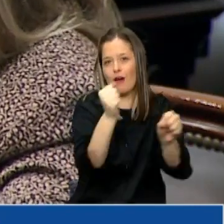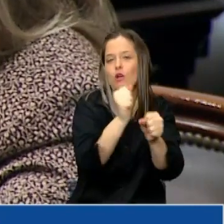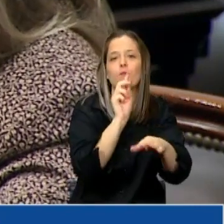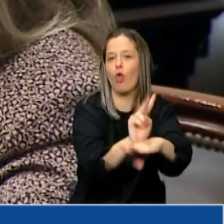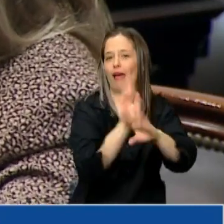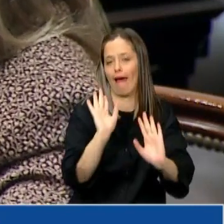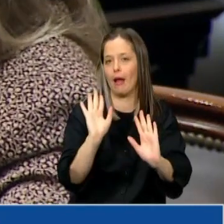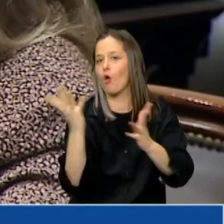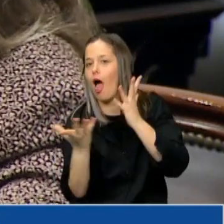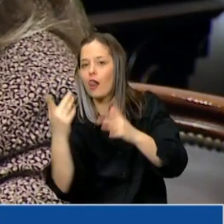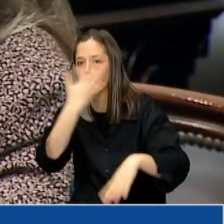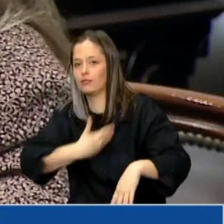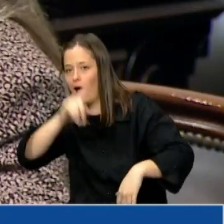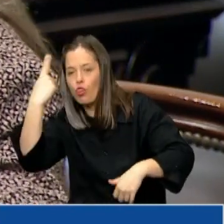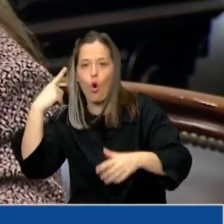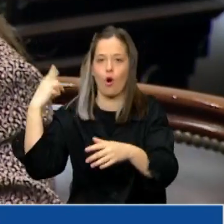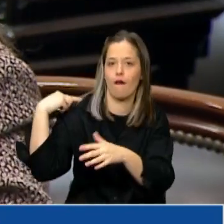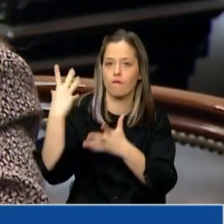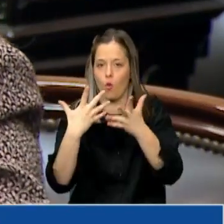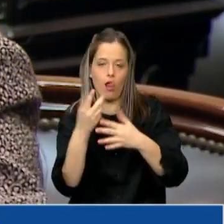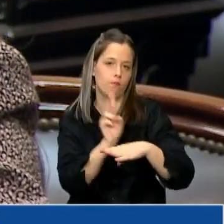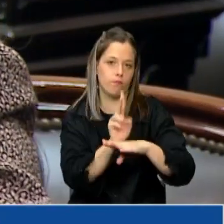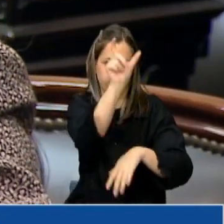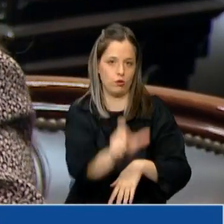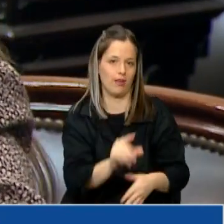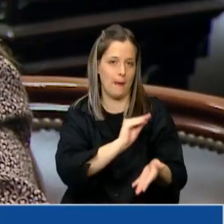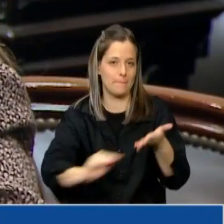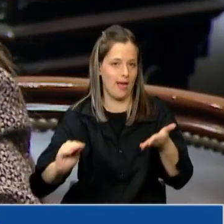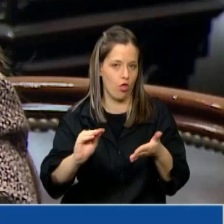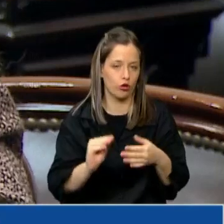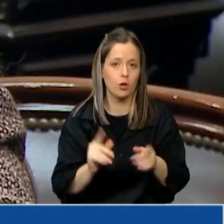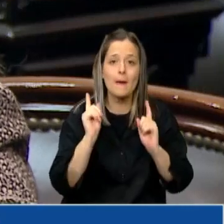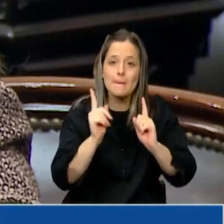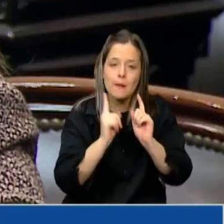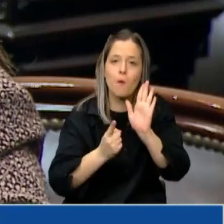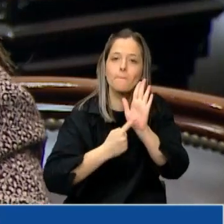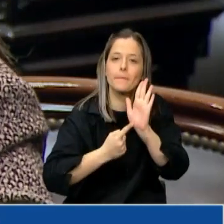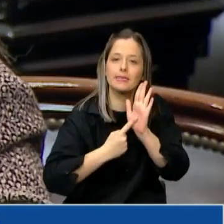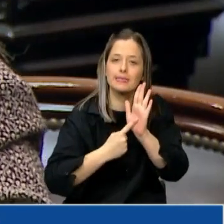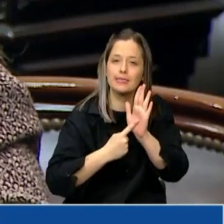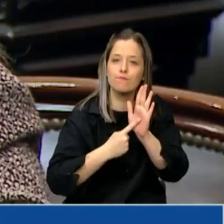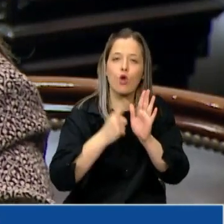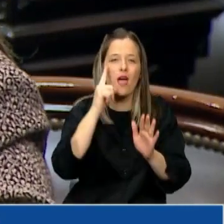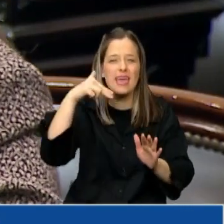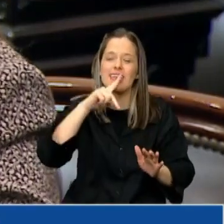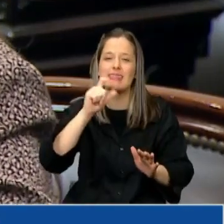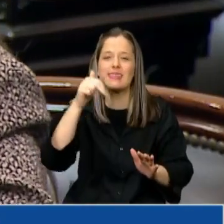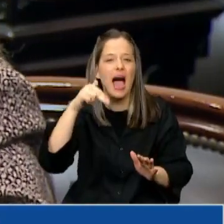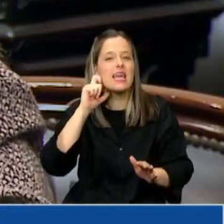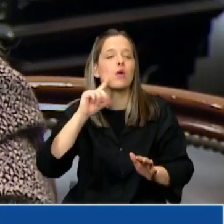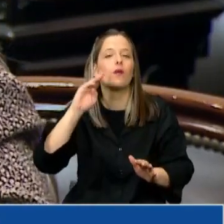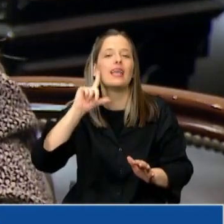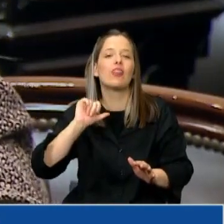objetivo de preservar, señor presidente, el principio de intangibilidad de la remuneración y